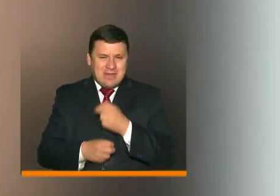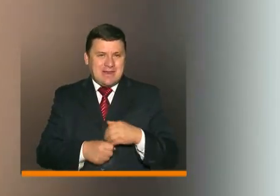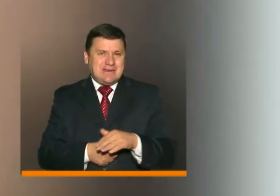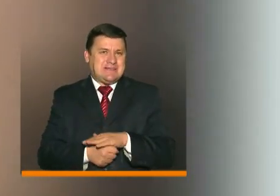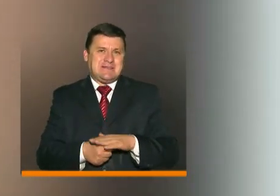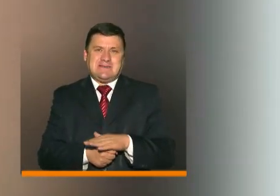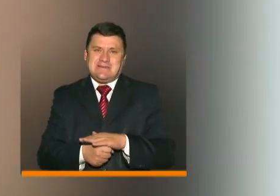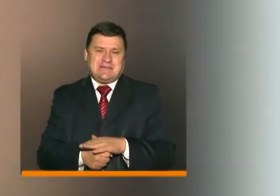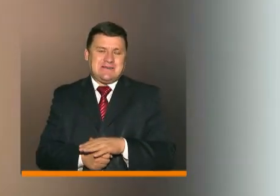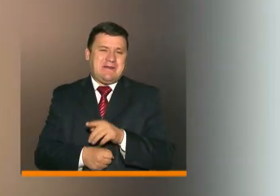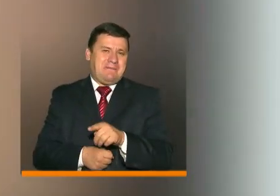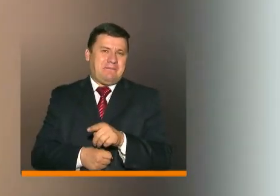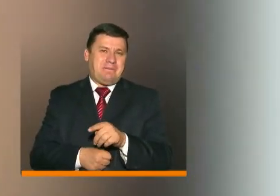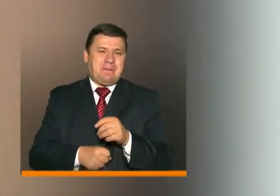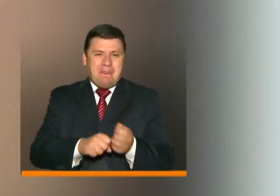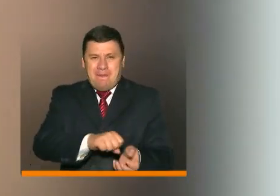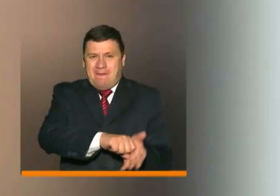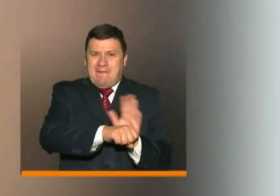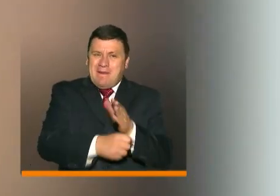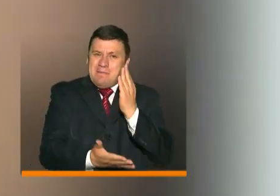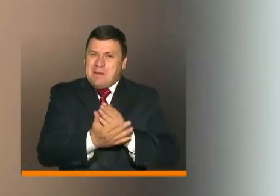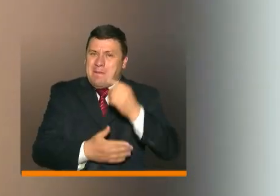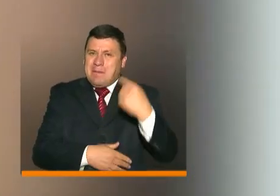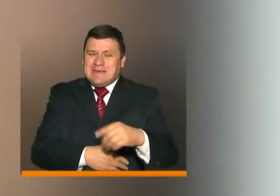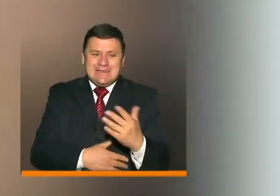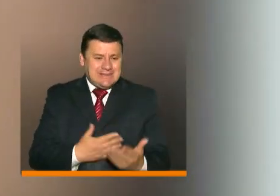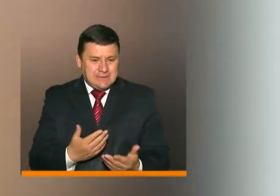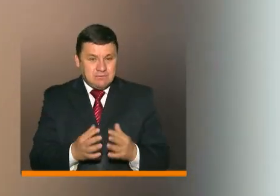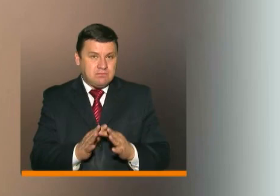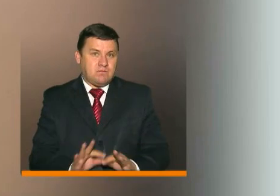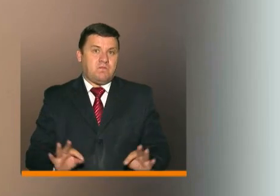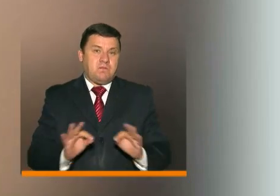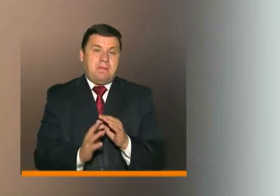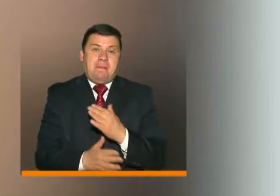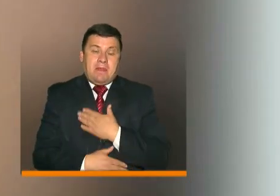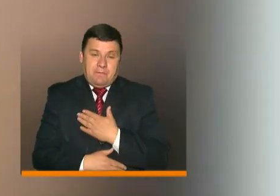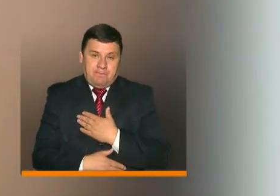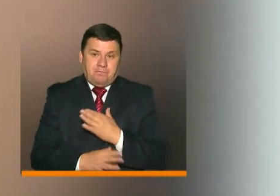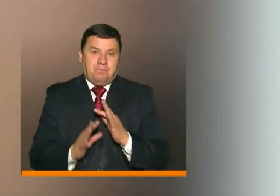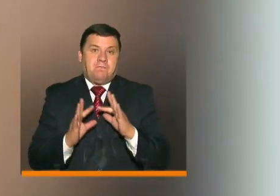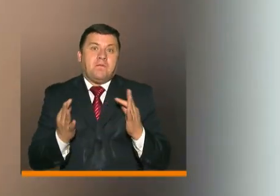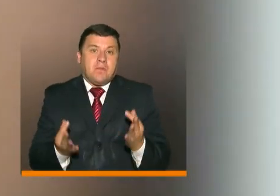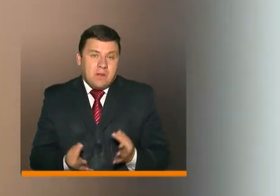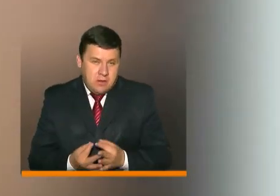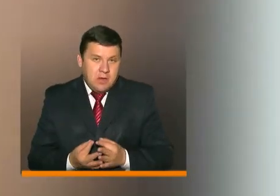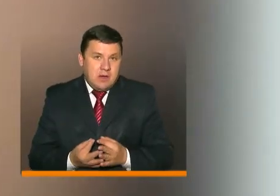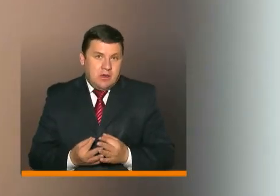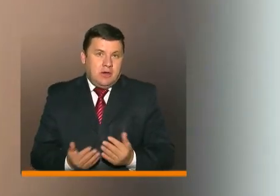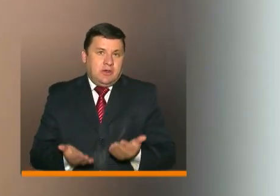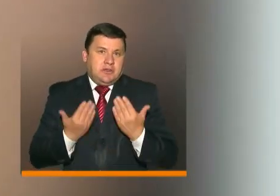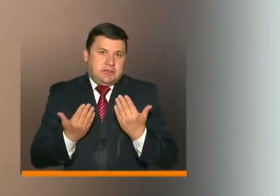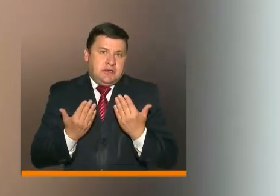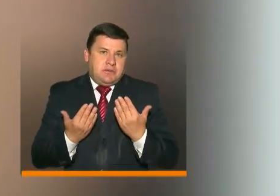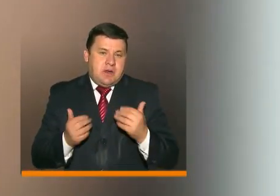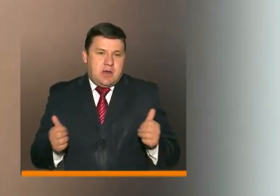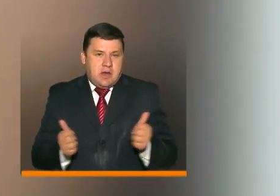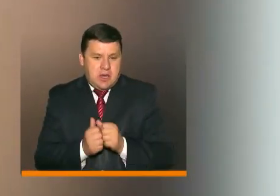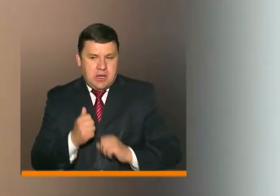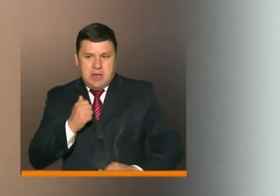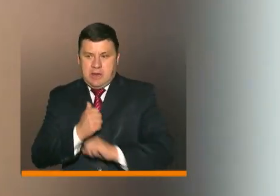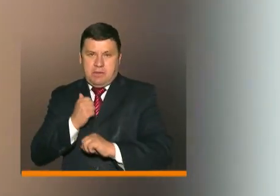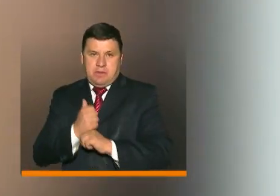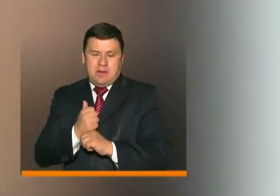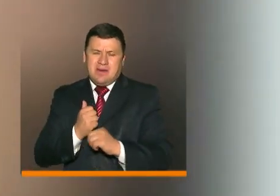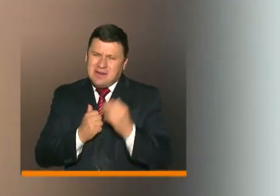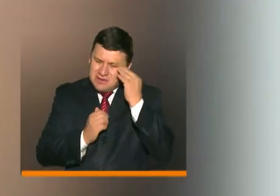dificultad con el COVID-19, es muy importante para mí y para mi familia este beneficio y este apoyo